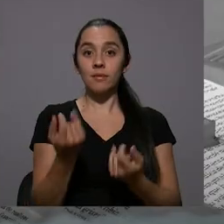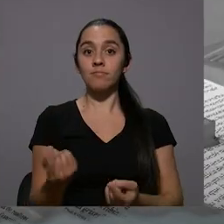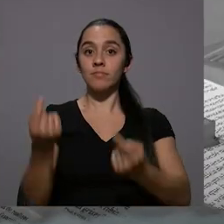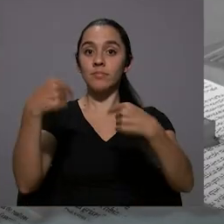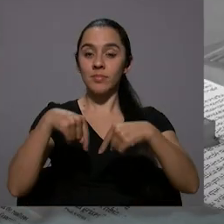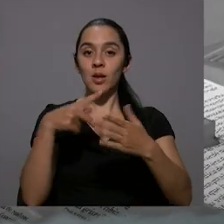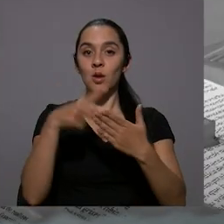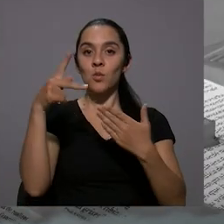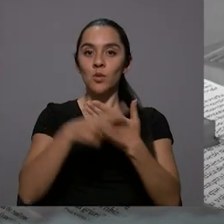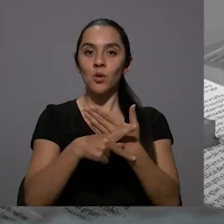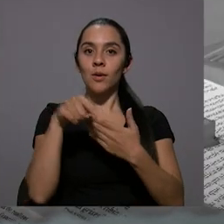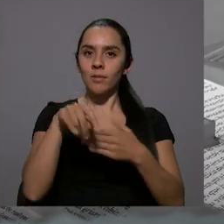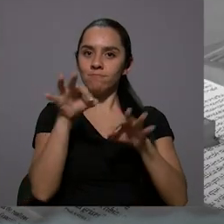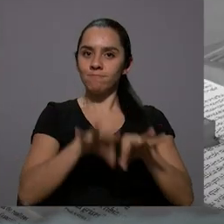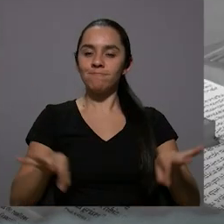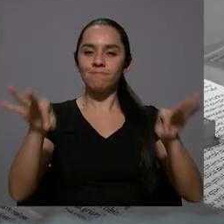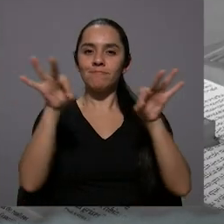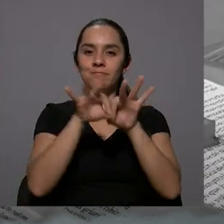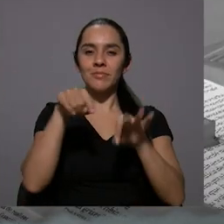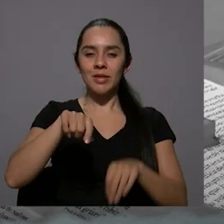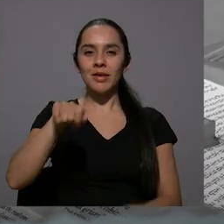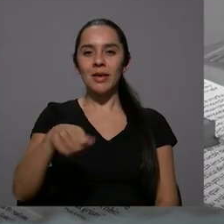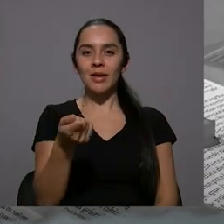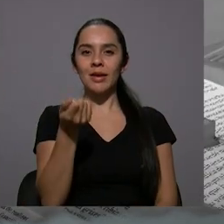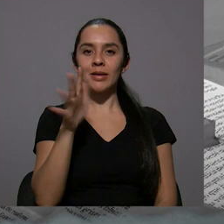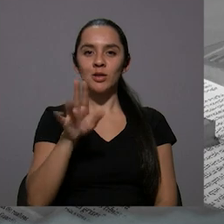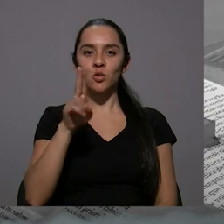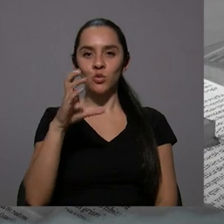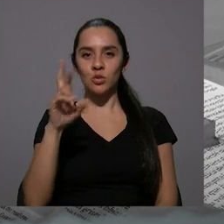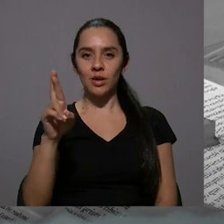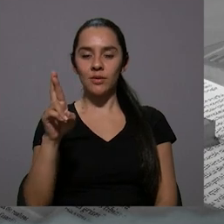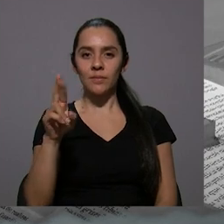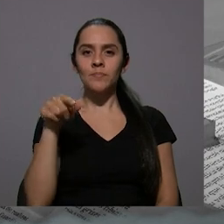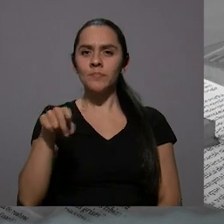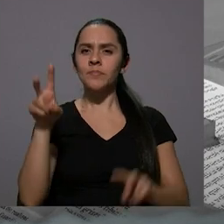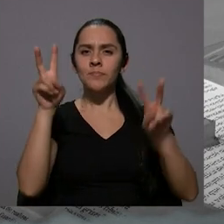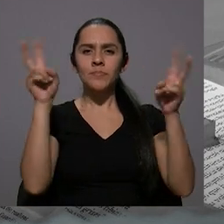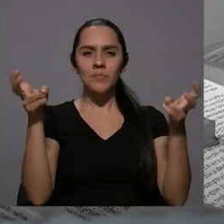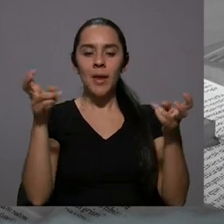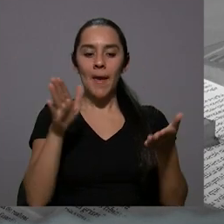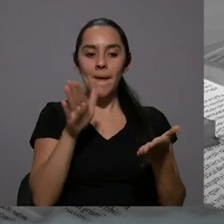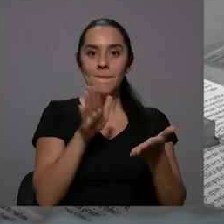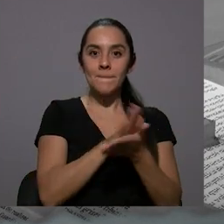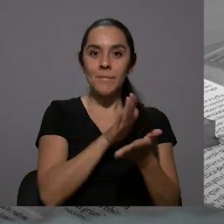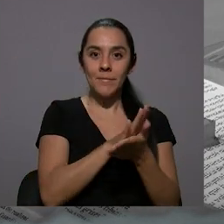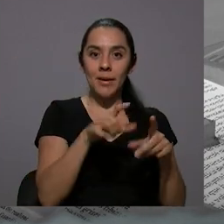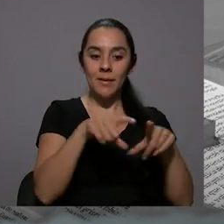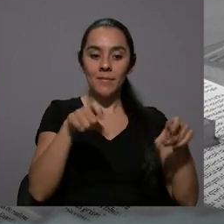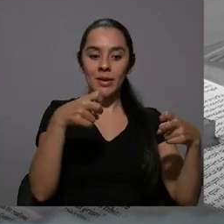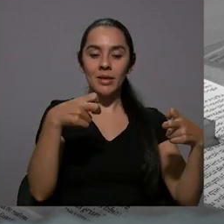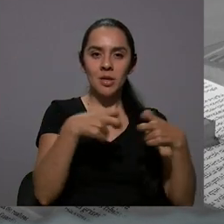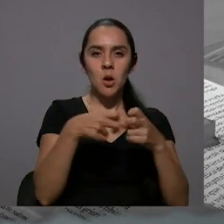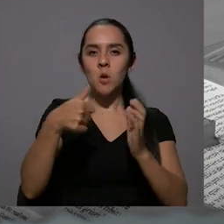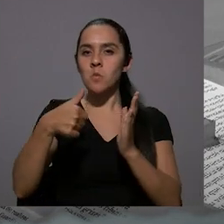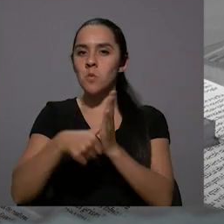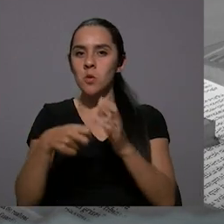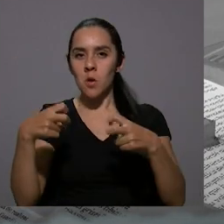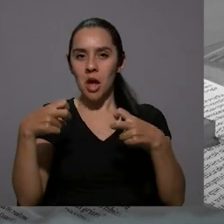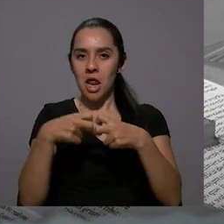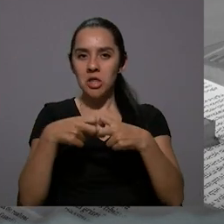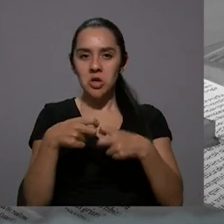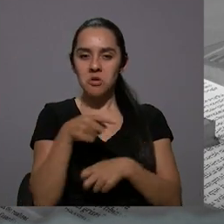estamos de regreso con lo que importa aquí por Canal 15 ucr hablando sobre papeleta electrónica voto